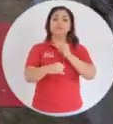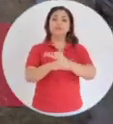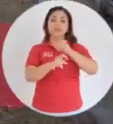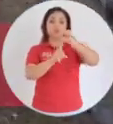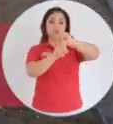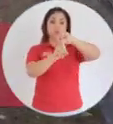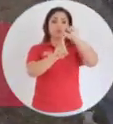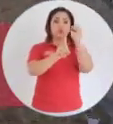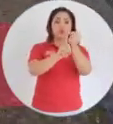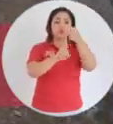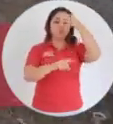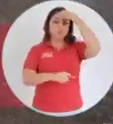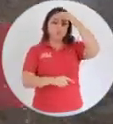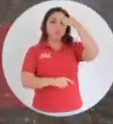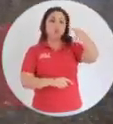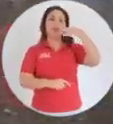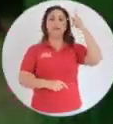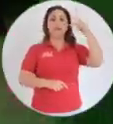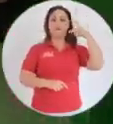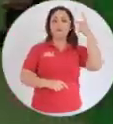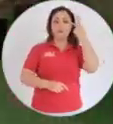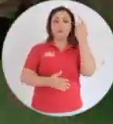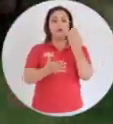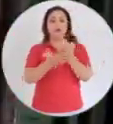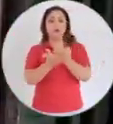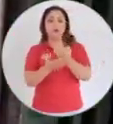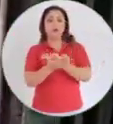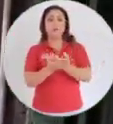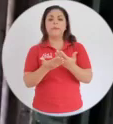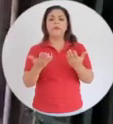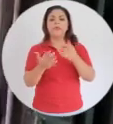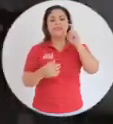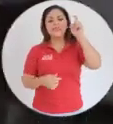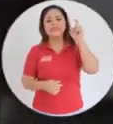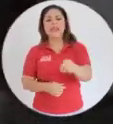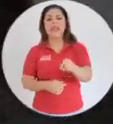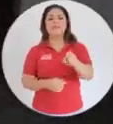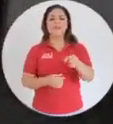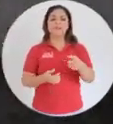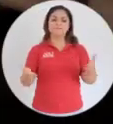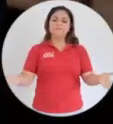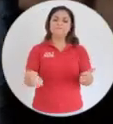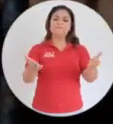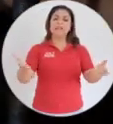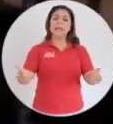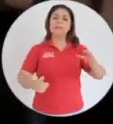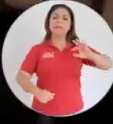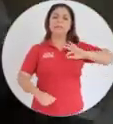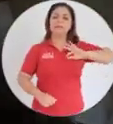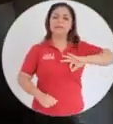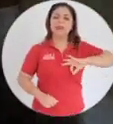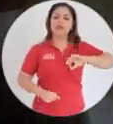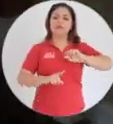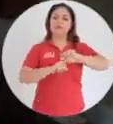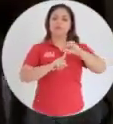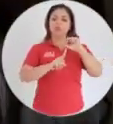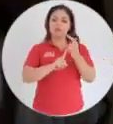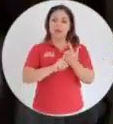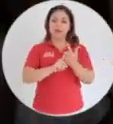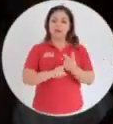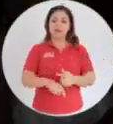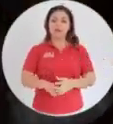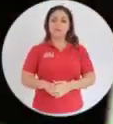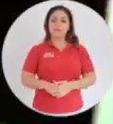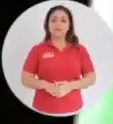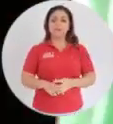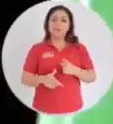nivel sociocultural, político y económico que deberían de mantener el bienestar social, ¿verdad?